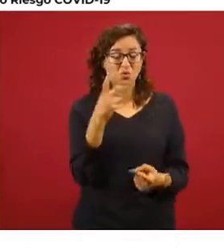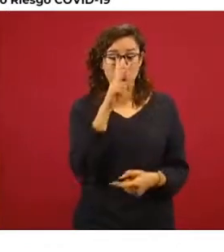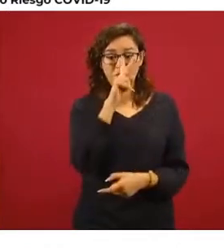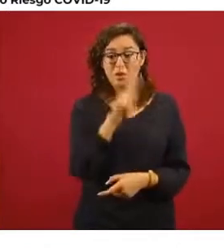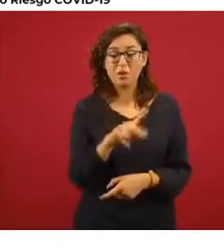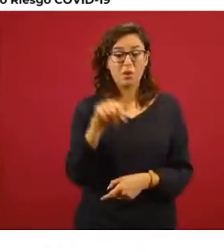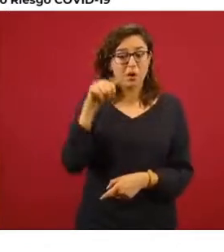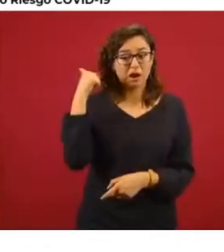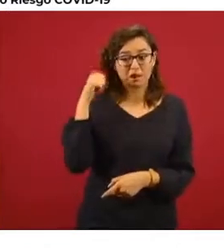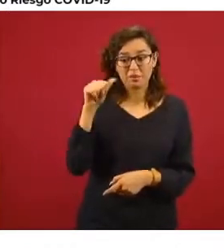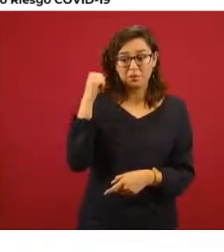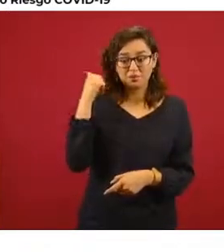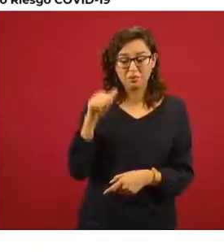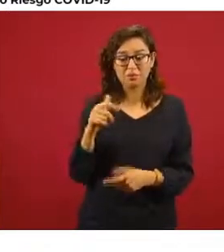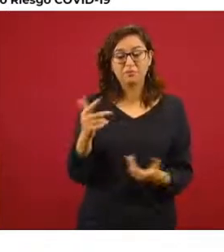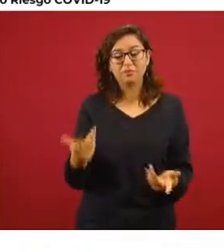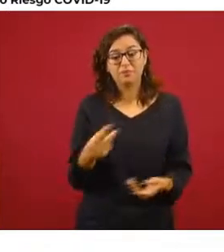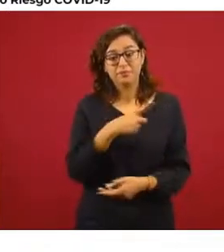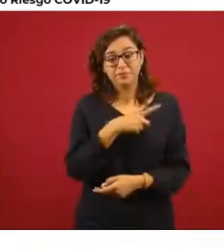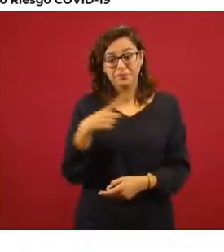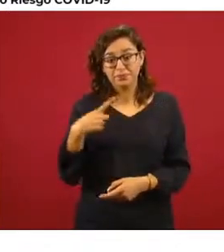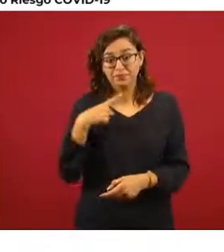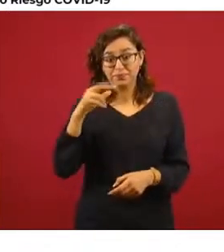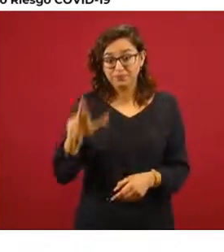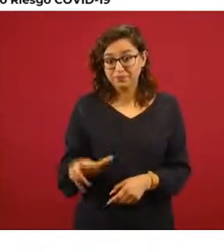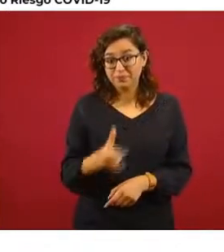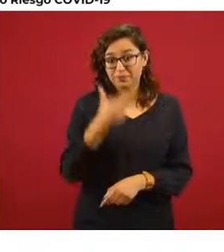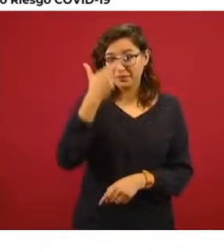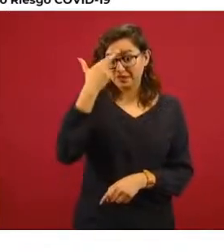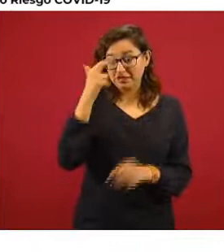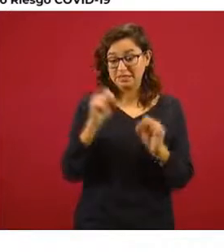Acapulco, y aquí un recordatorio: nuestro Sistema